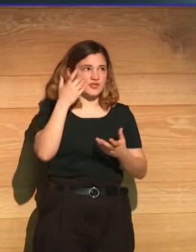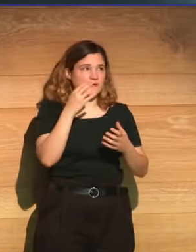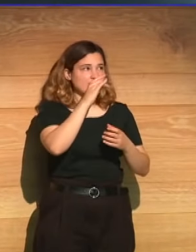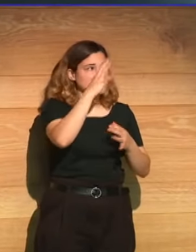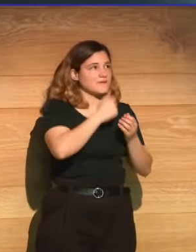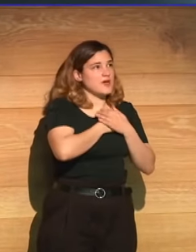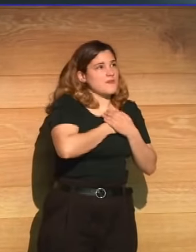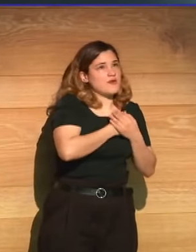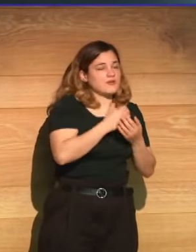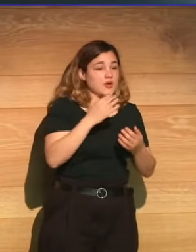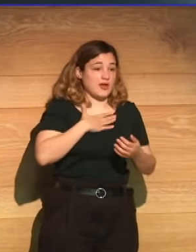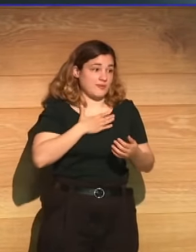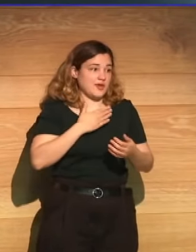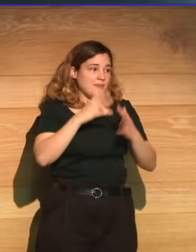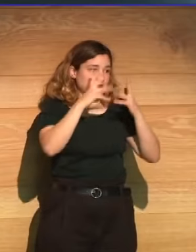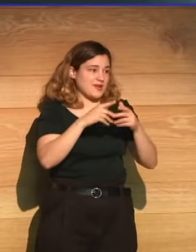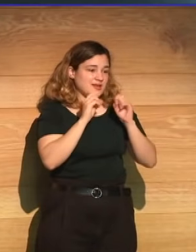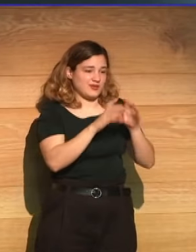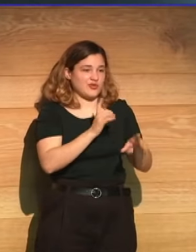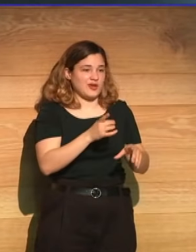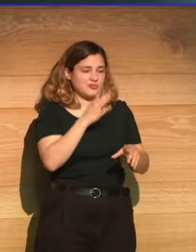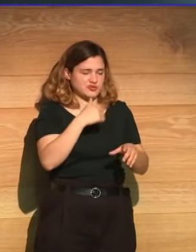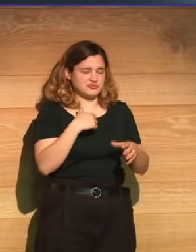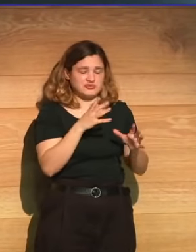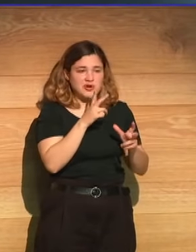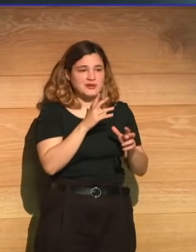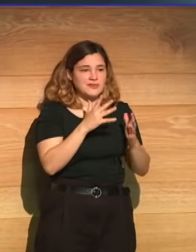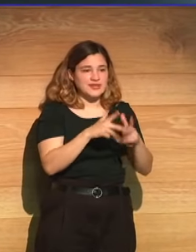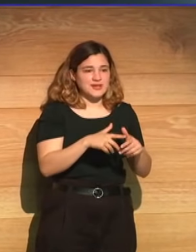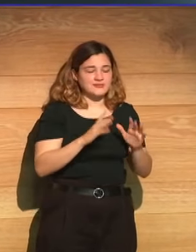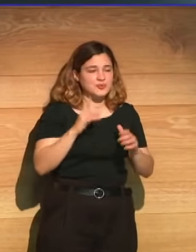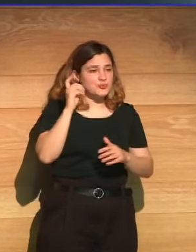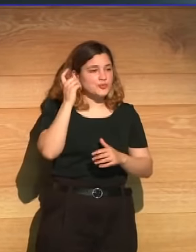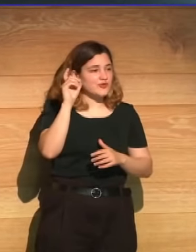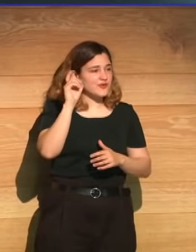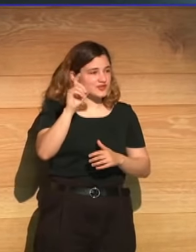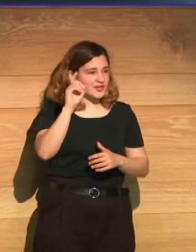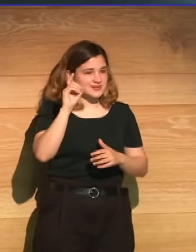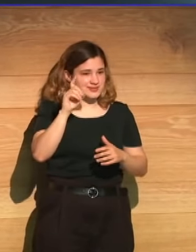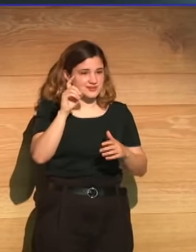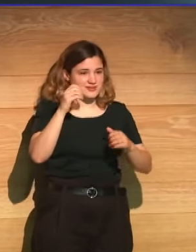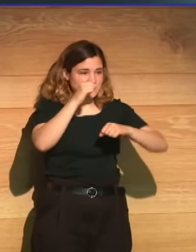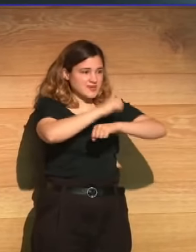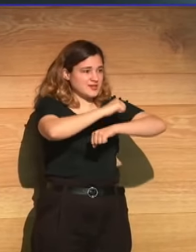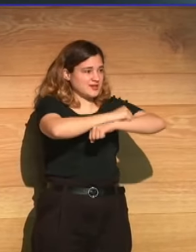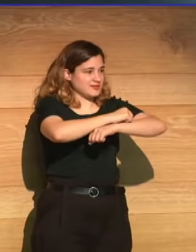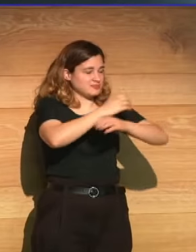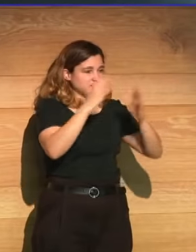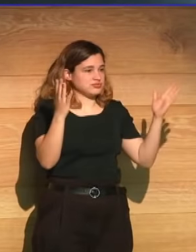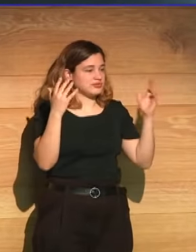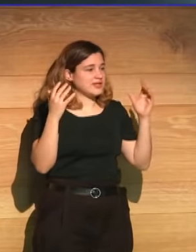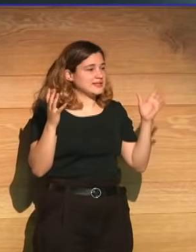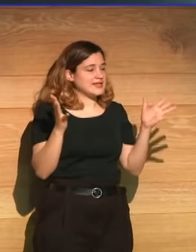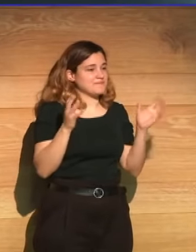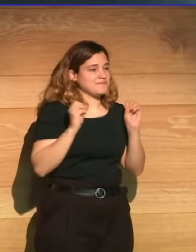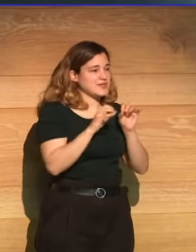no dejar las matemáticas porque era un desastre, ¿no? Los profesores son los que te abren las ventanas, te inspiran,